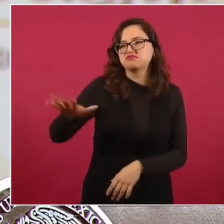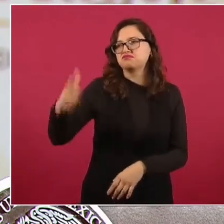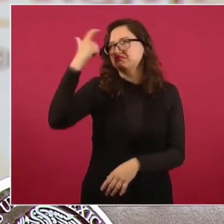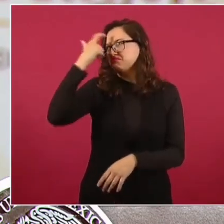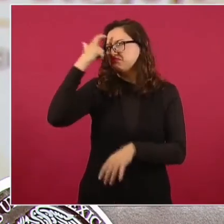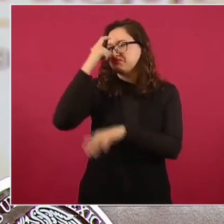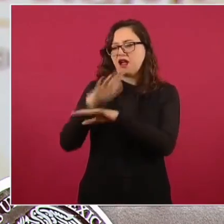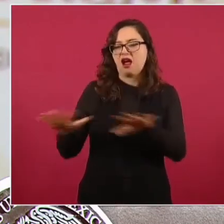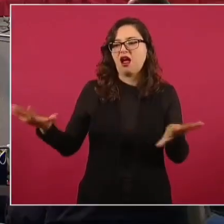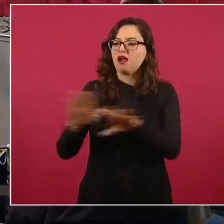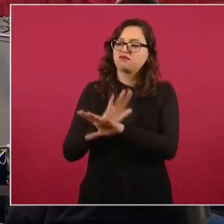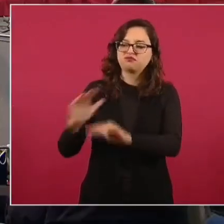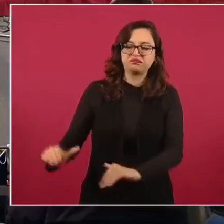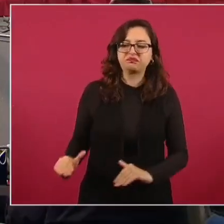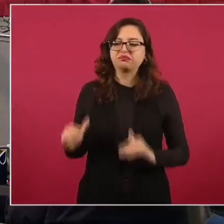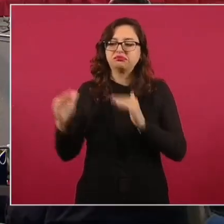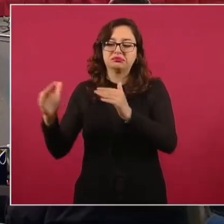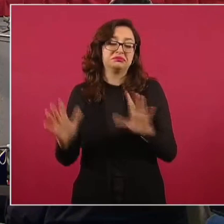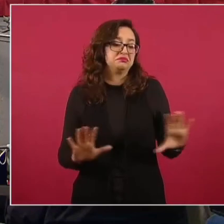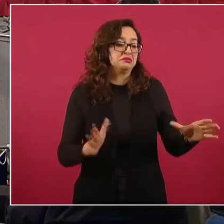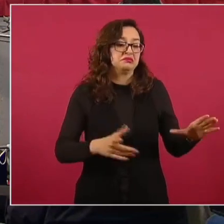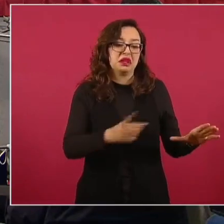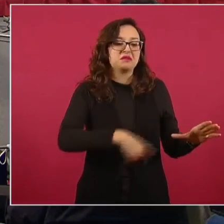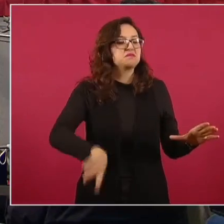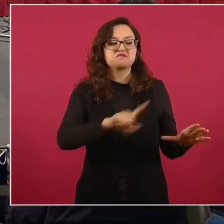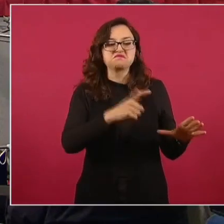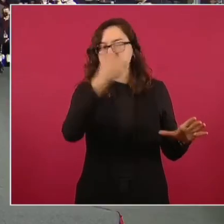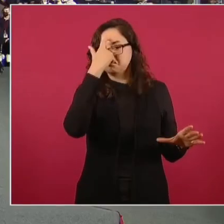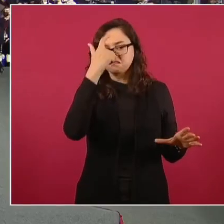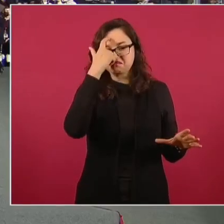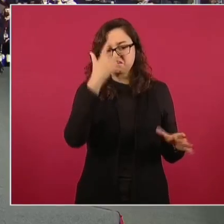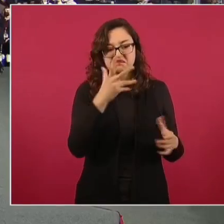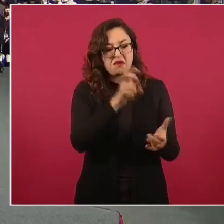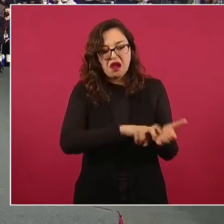dejamos. Hasta aquí la sección de hoy. Muchas gracias. Es cuanto, señor presidente.